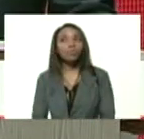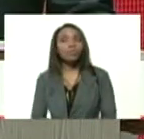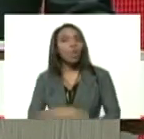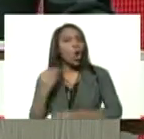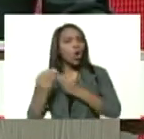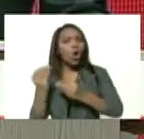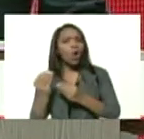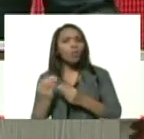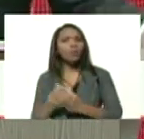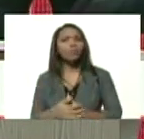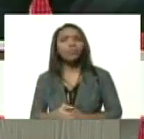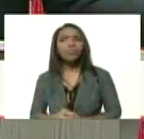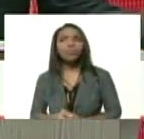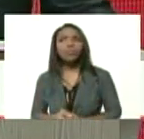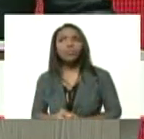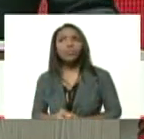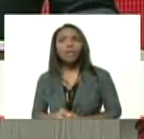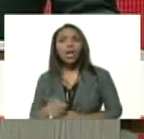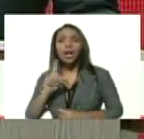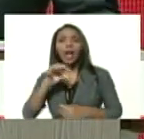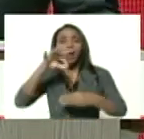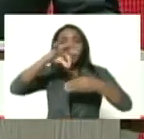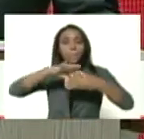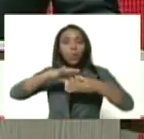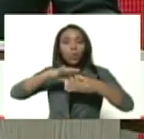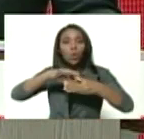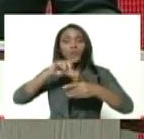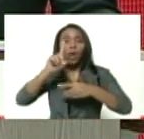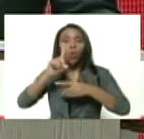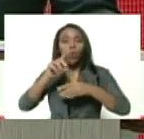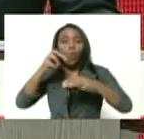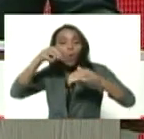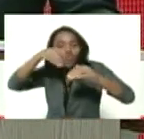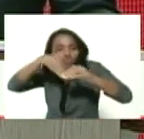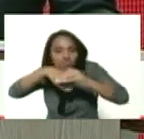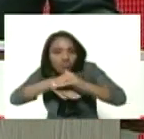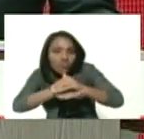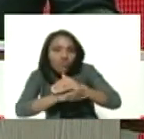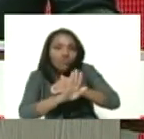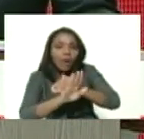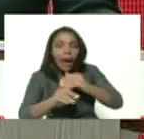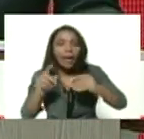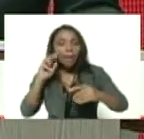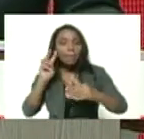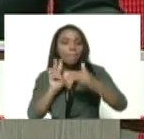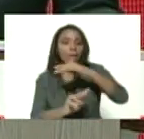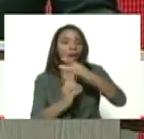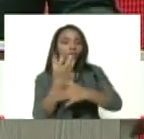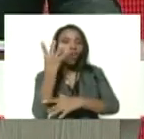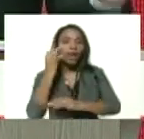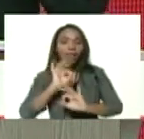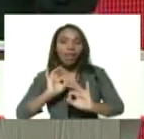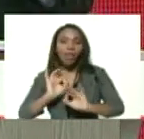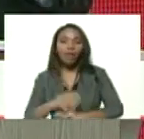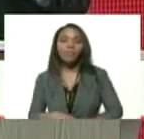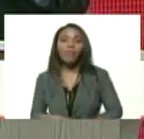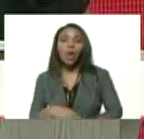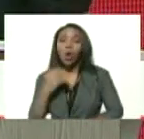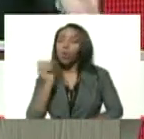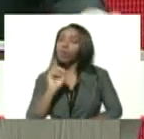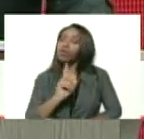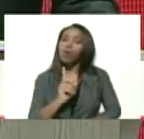no les salió la siembra de un topo aquí en el Palacio de Miraflores, como no les